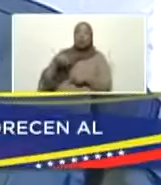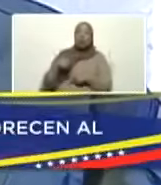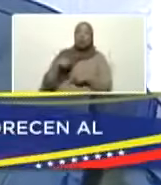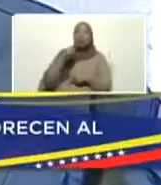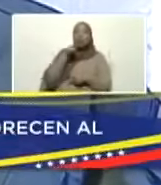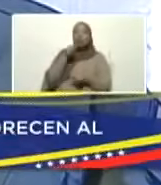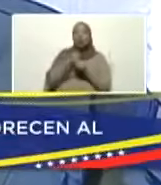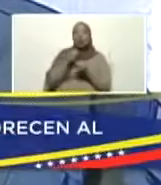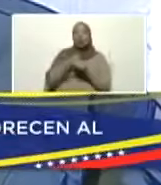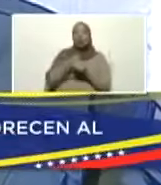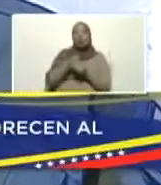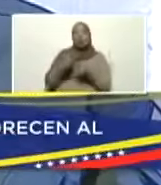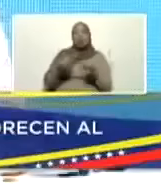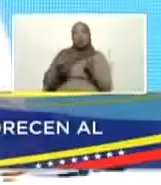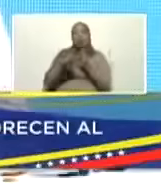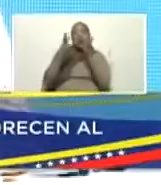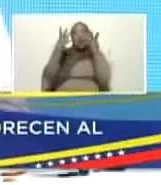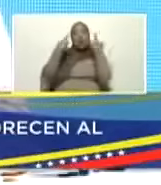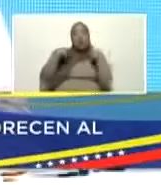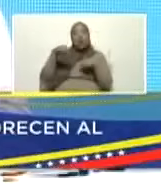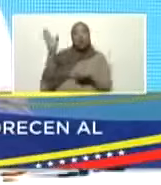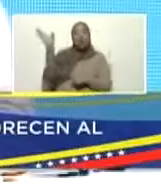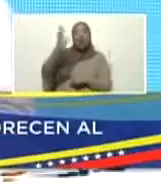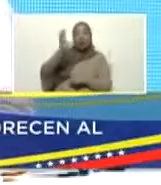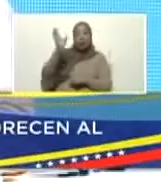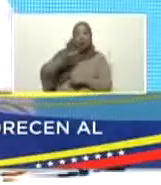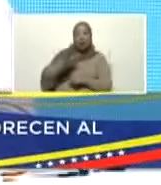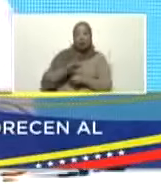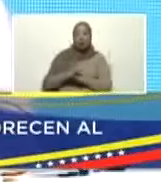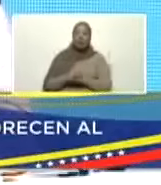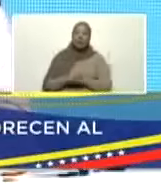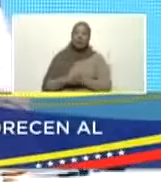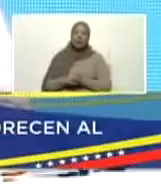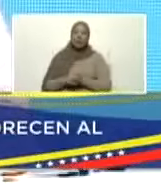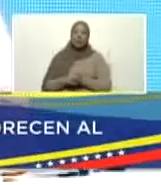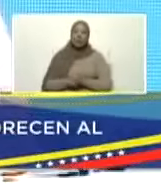Magallanes Torres de los Leones del Caracas.